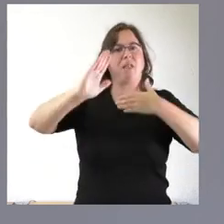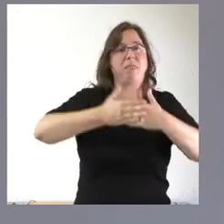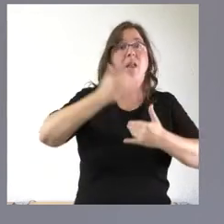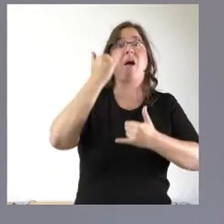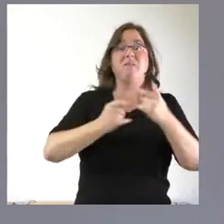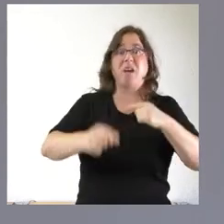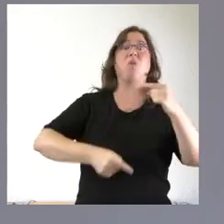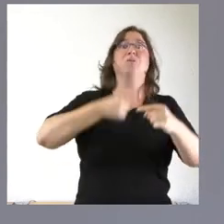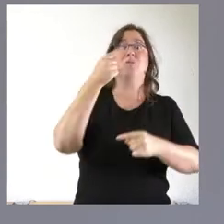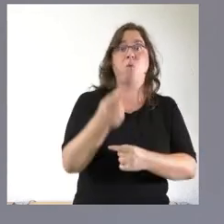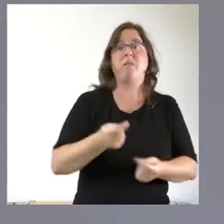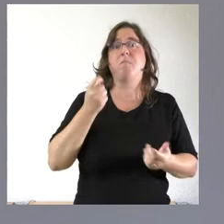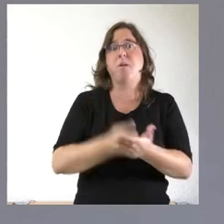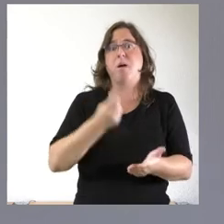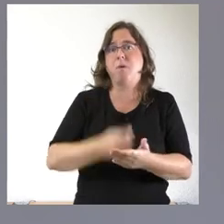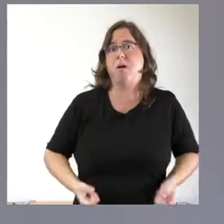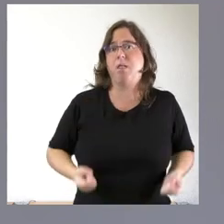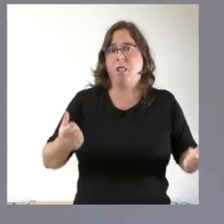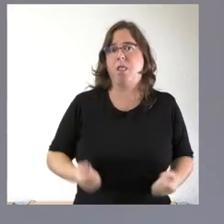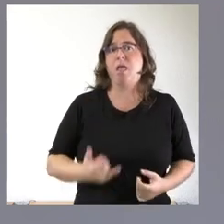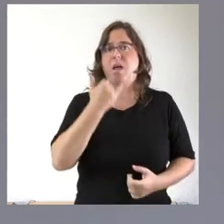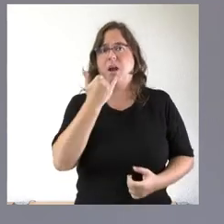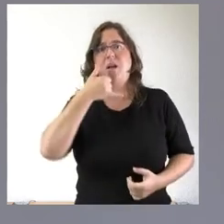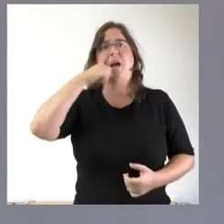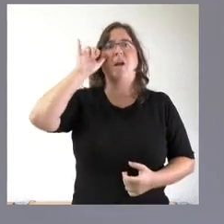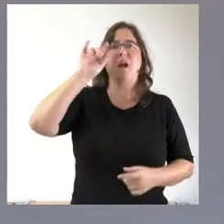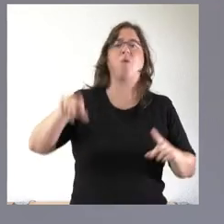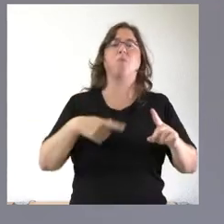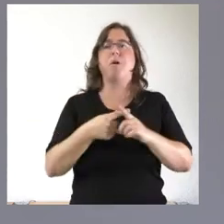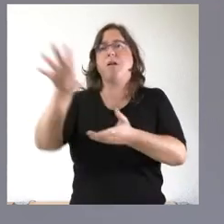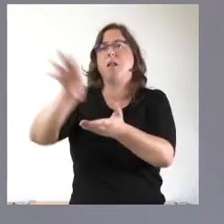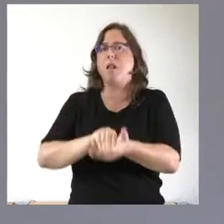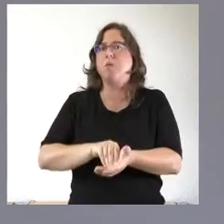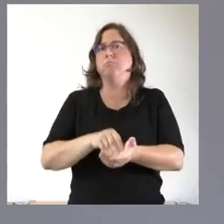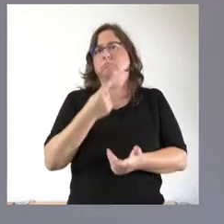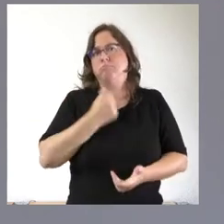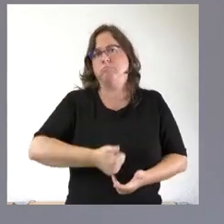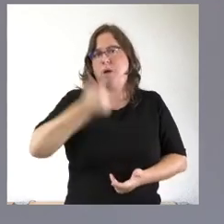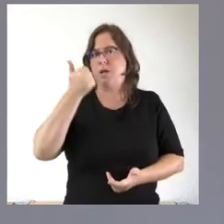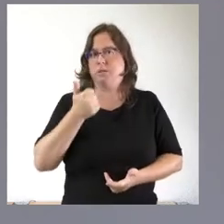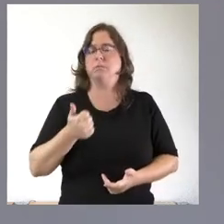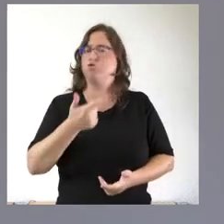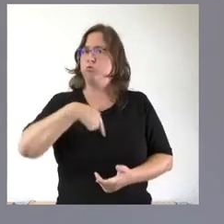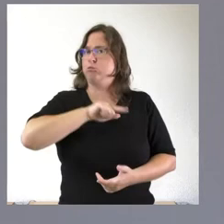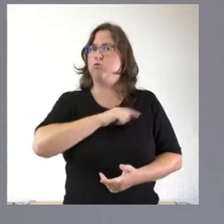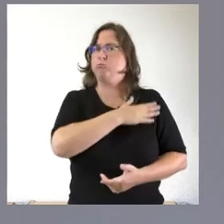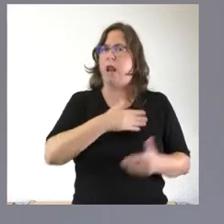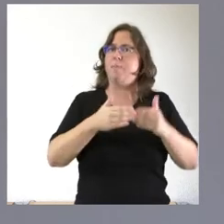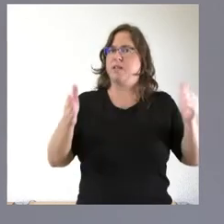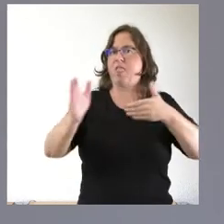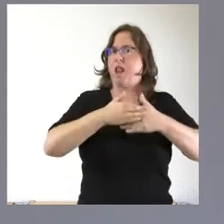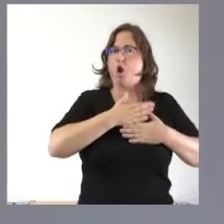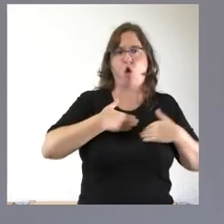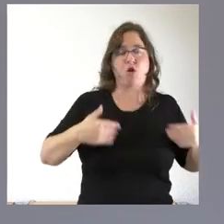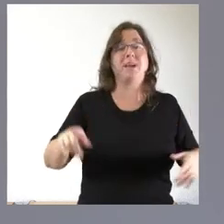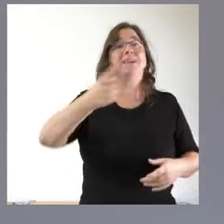de coste de la energía, en términos de riesgo sobre el aprovisionamiento de esta energía. En segundo lugar, lo que estamos nosotros solicitando es que